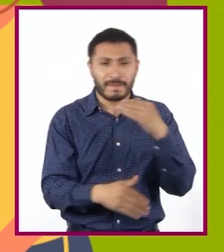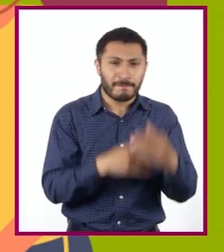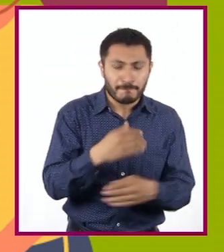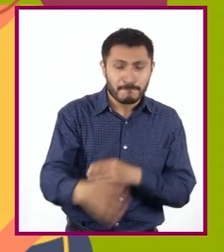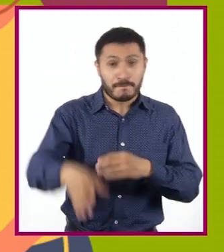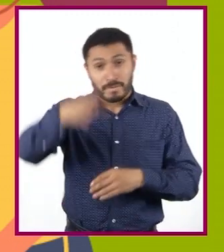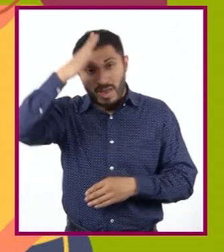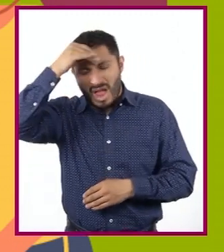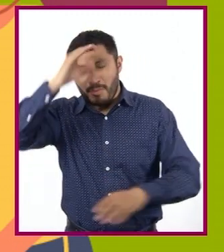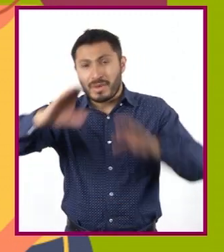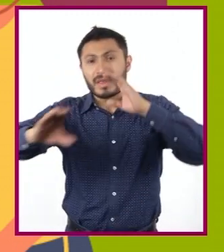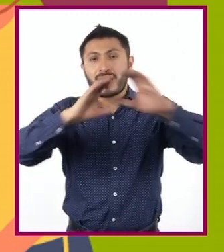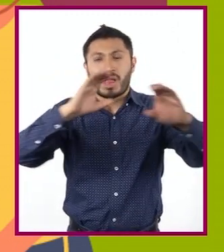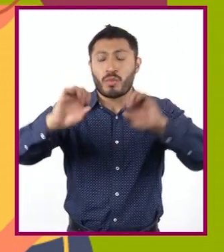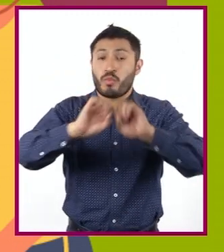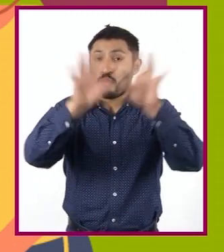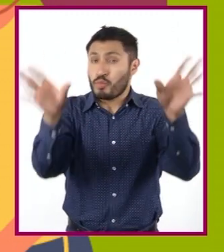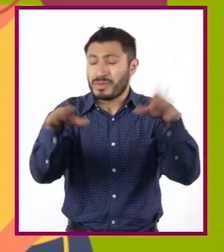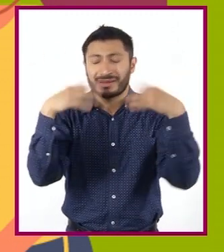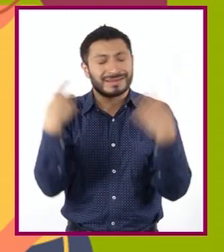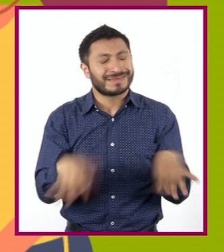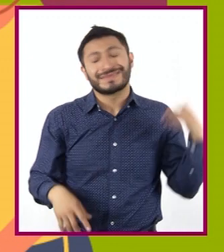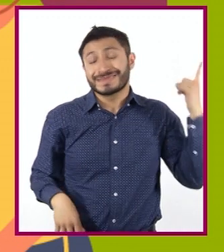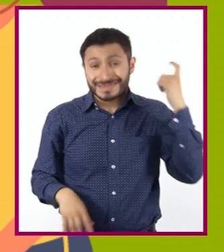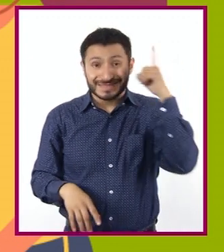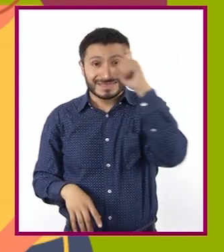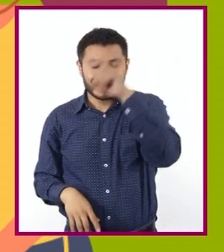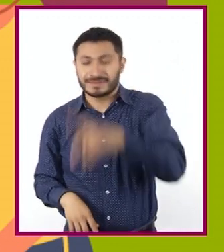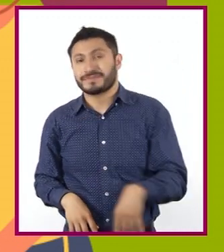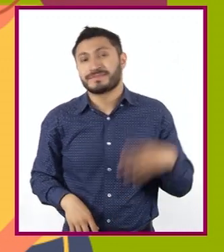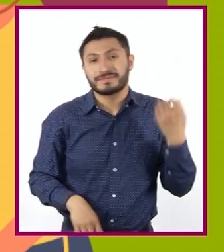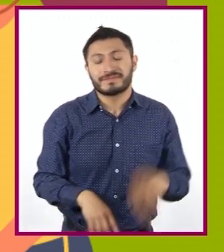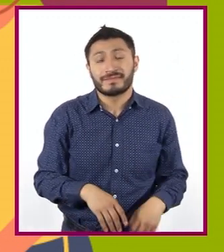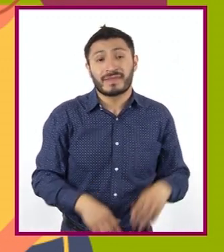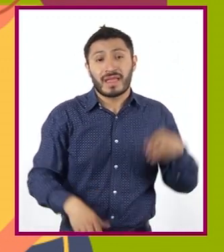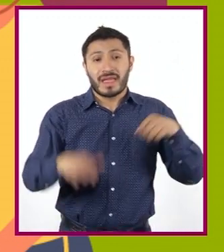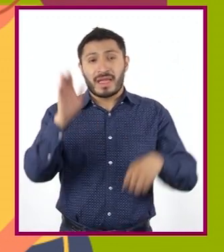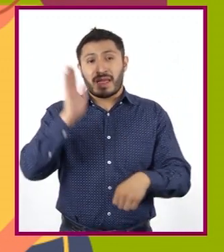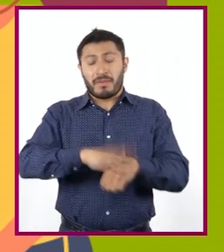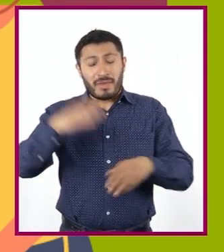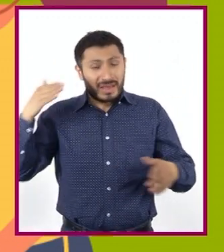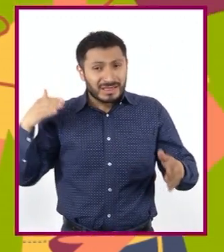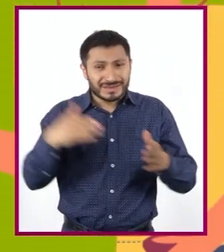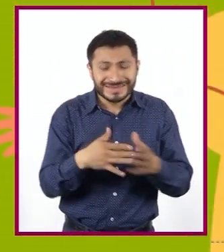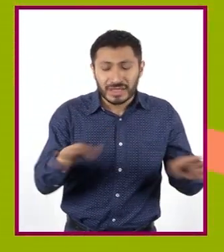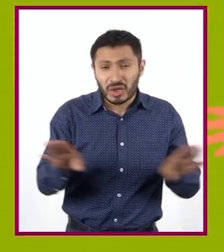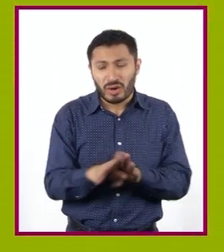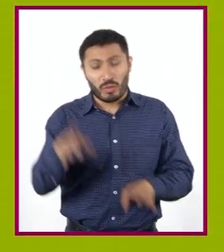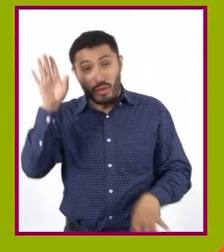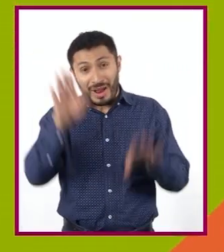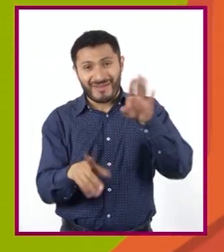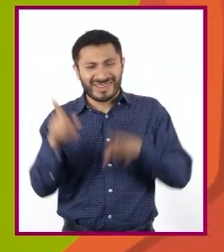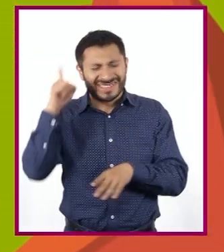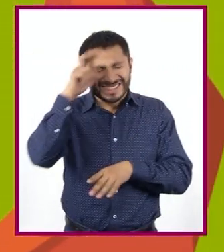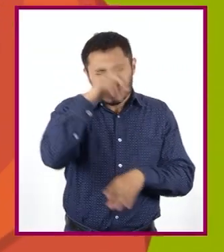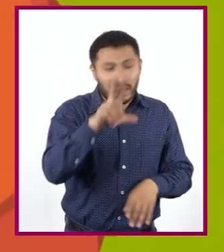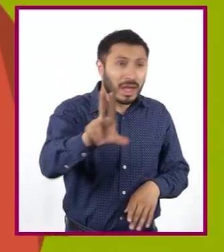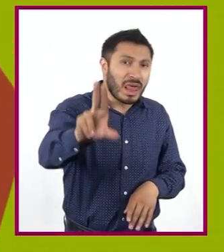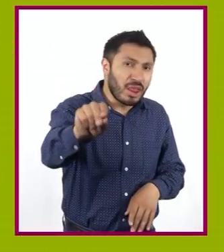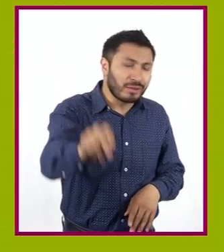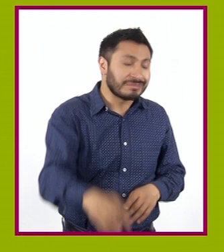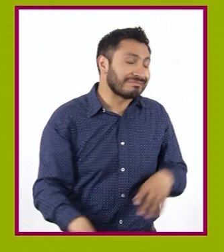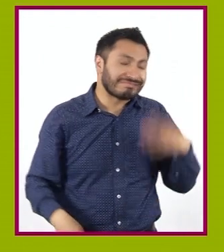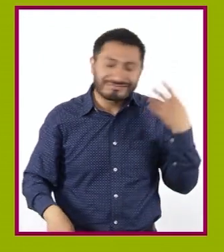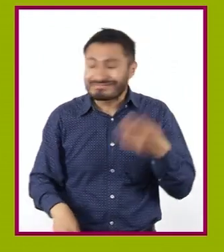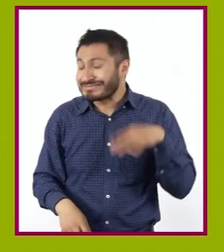mexicanas. Él sabía de sangre y vio que la suya era distinta. Se notaba en el modo en el que el hombre llenaba